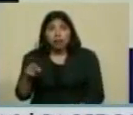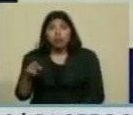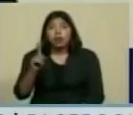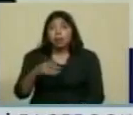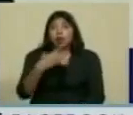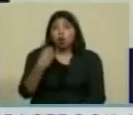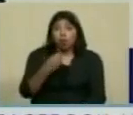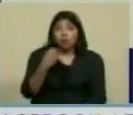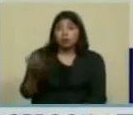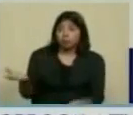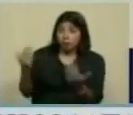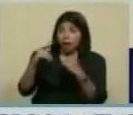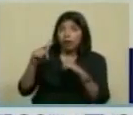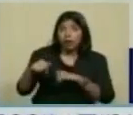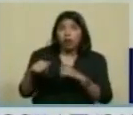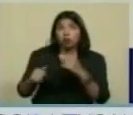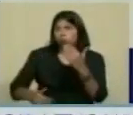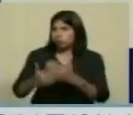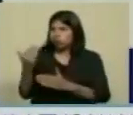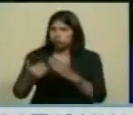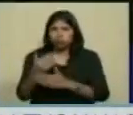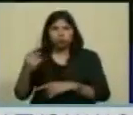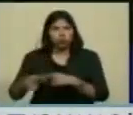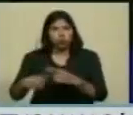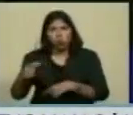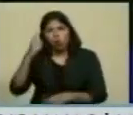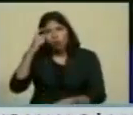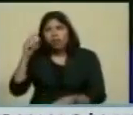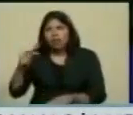venezolana que está innovando permanentemente y que está